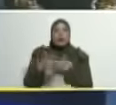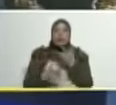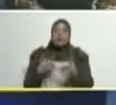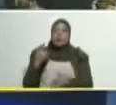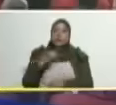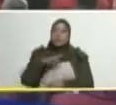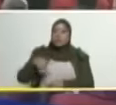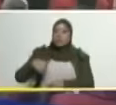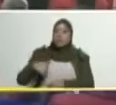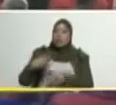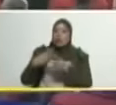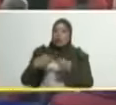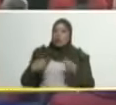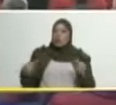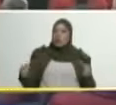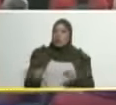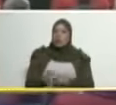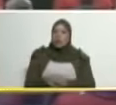Pero es muy suave.